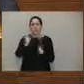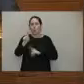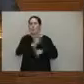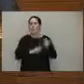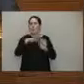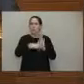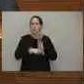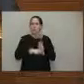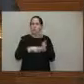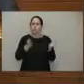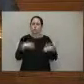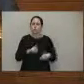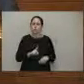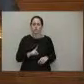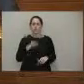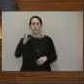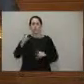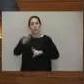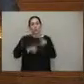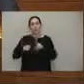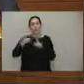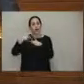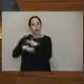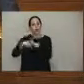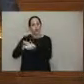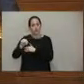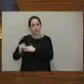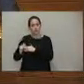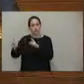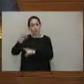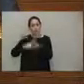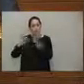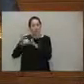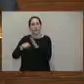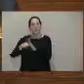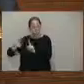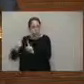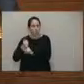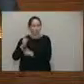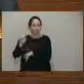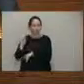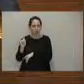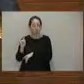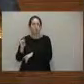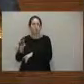normativo. Se trata, nuevamente, de un mero problema de gestión. Y esos problemas de gestión tienen solución y